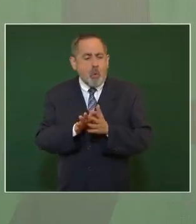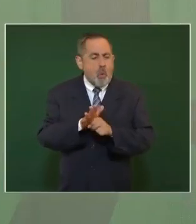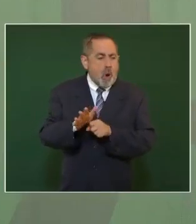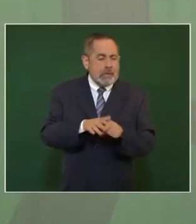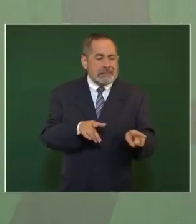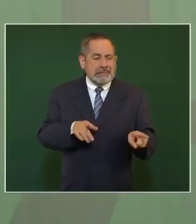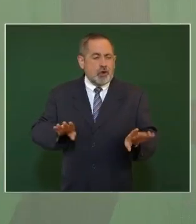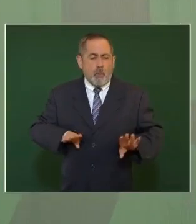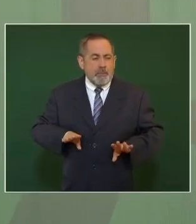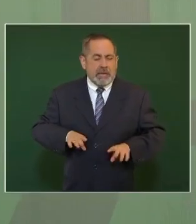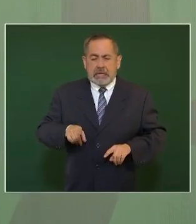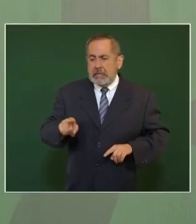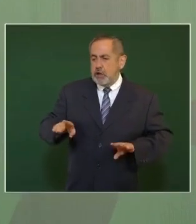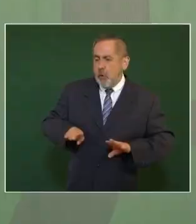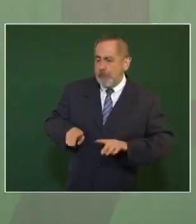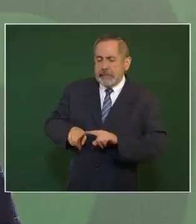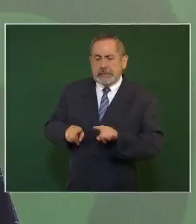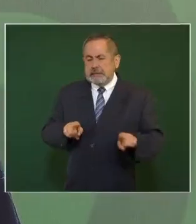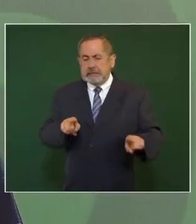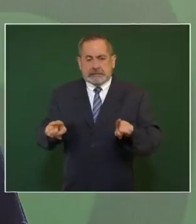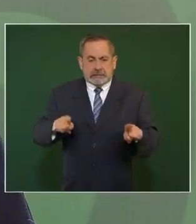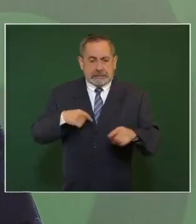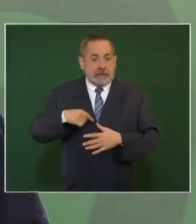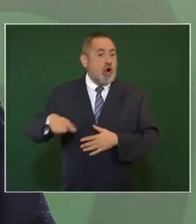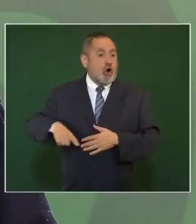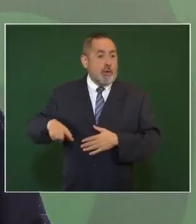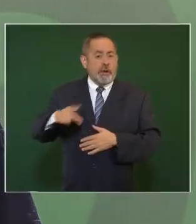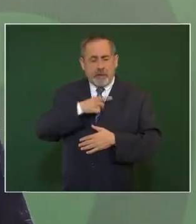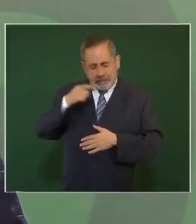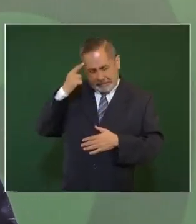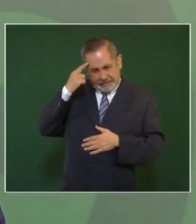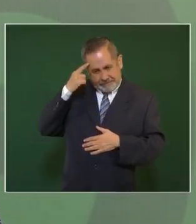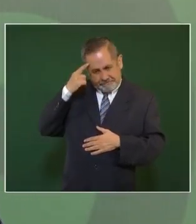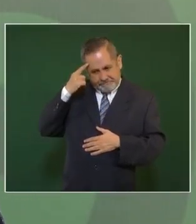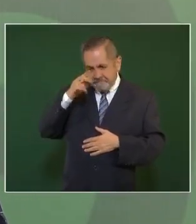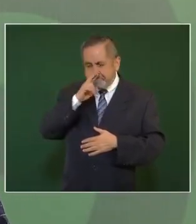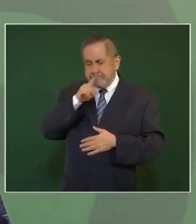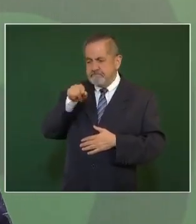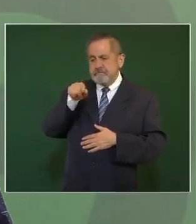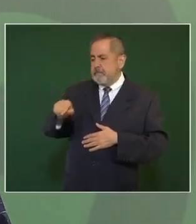inconvenientes. Que gobierna tiene que saber priorizar, es decir,